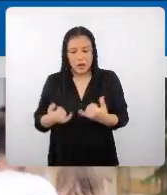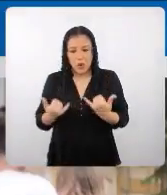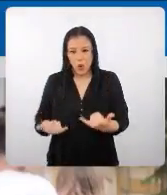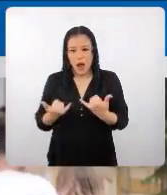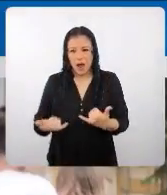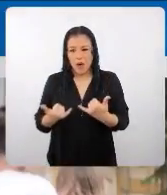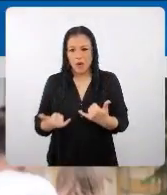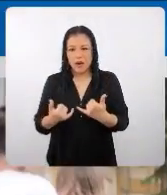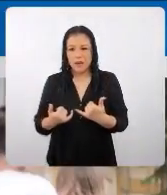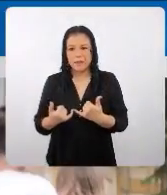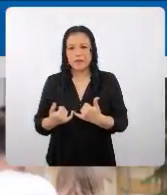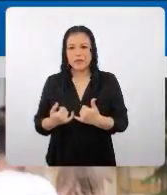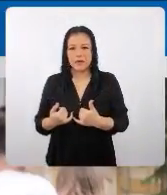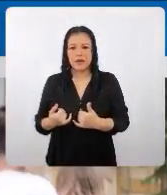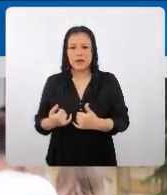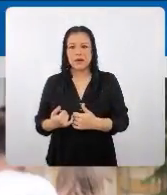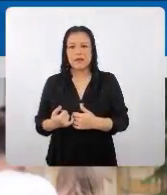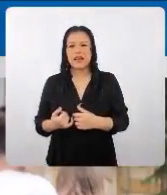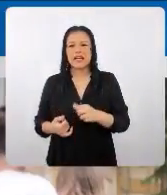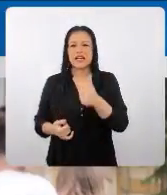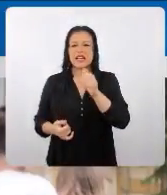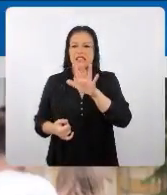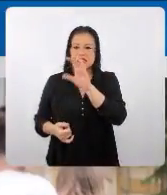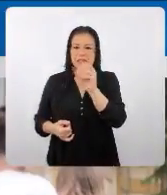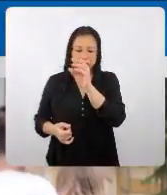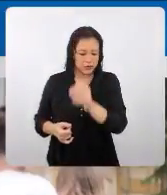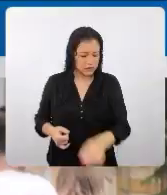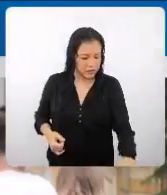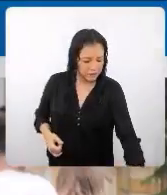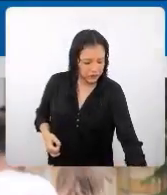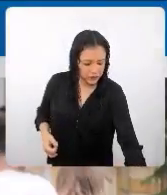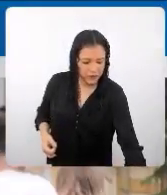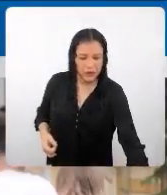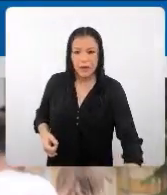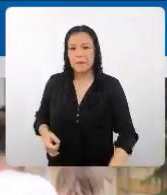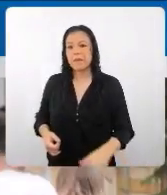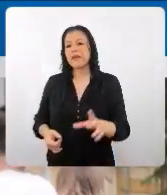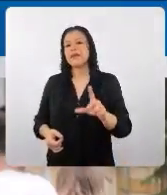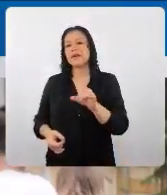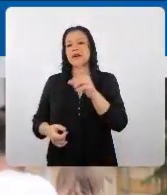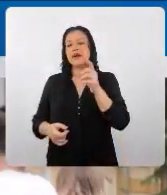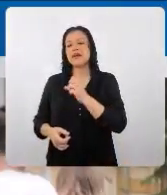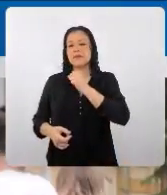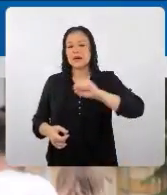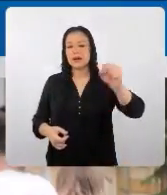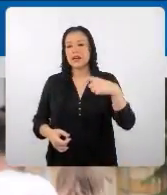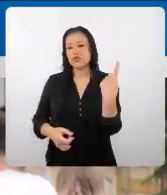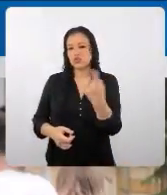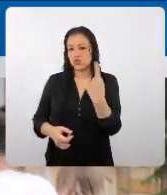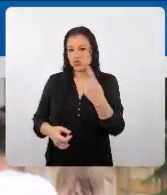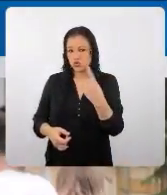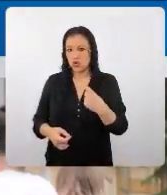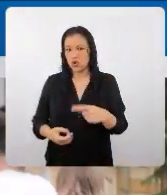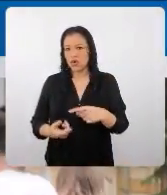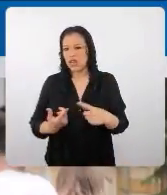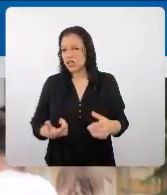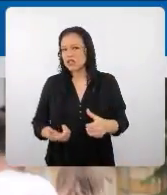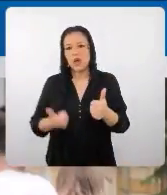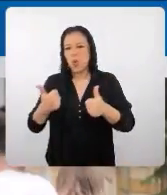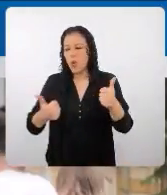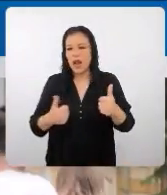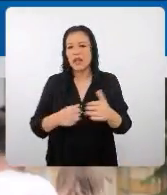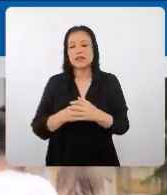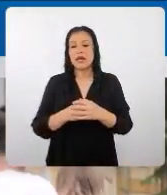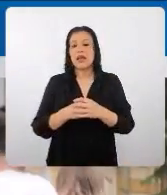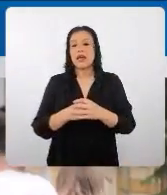el 15% nada más quiere viajar solo. Y el porcentaje que destaca es el viaje en